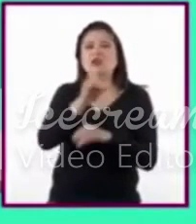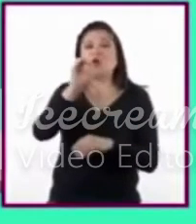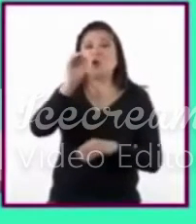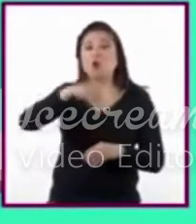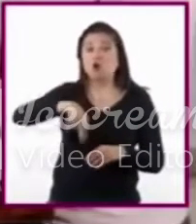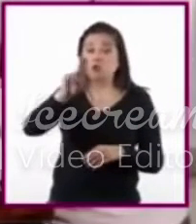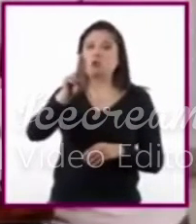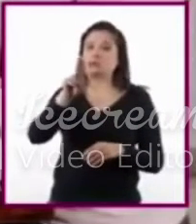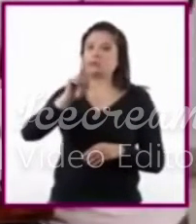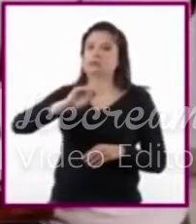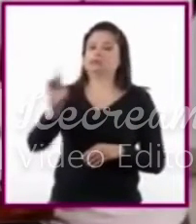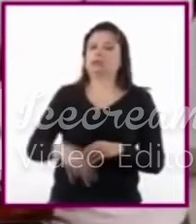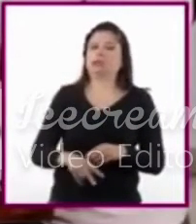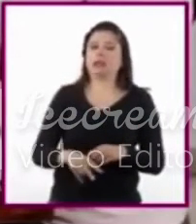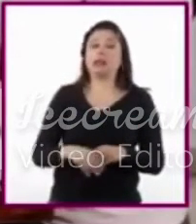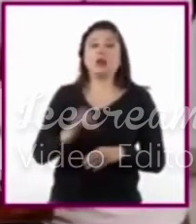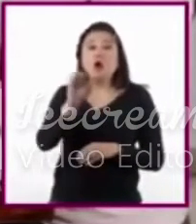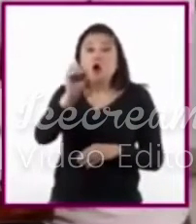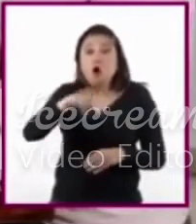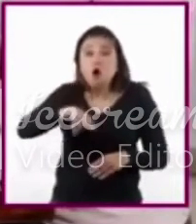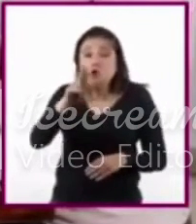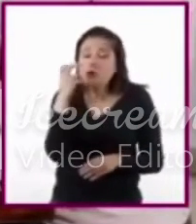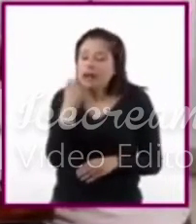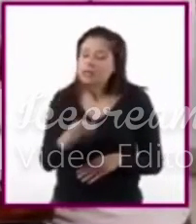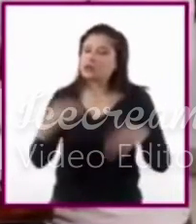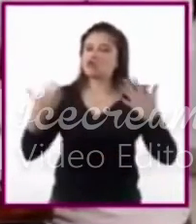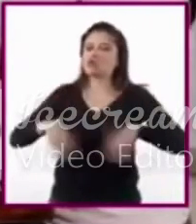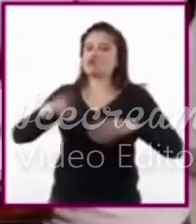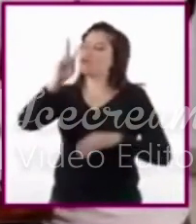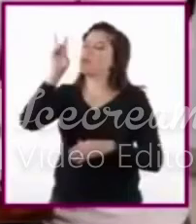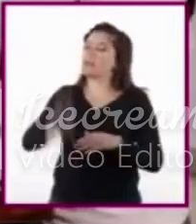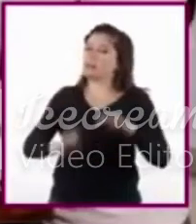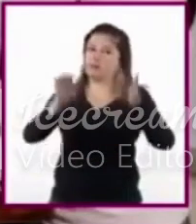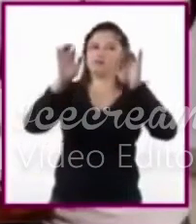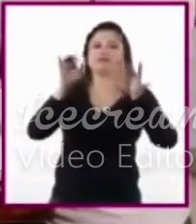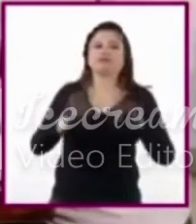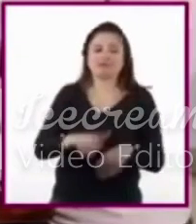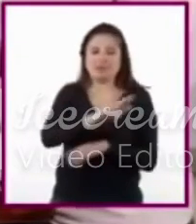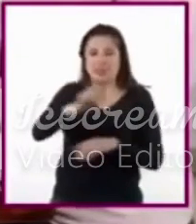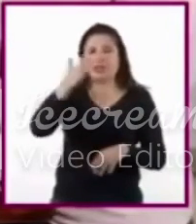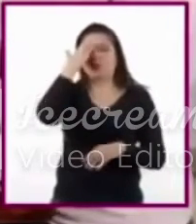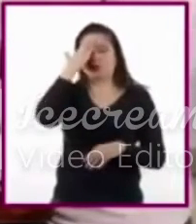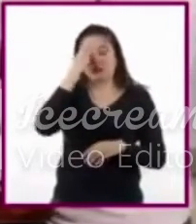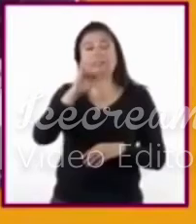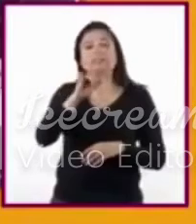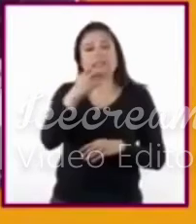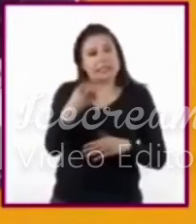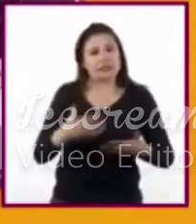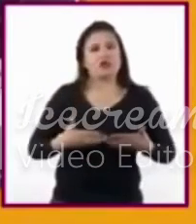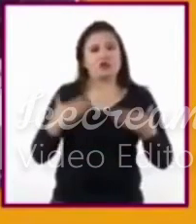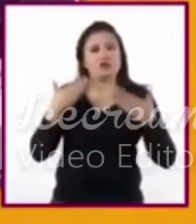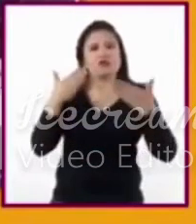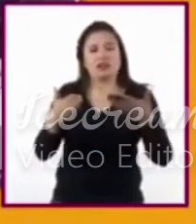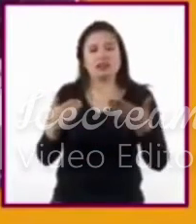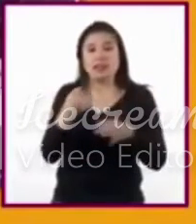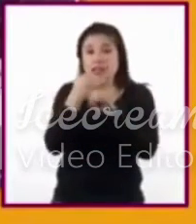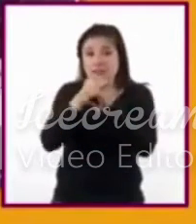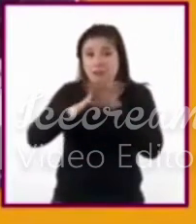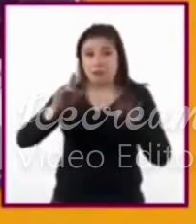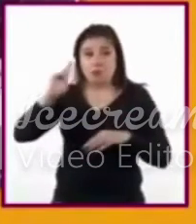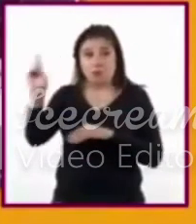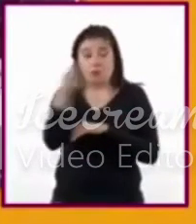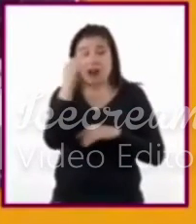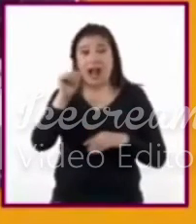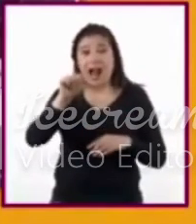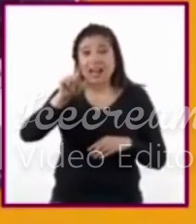ONU. La ONU es una institución reconocida a nivel mundial y su información es fiable. La información de la Universidad